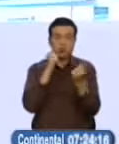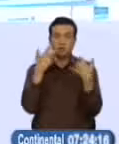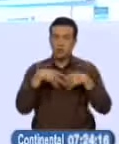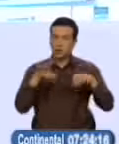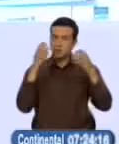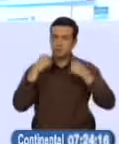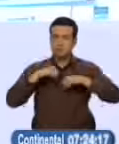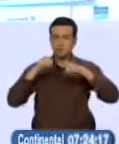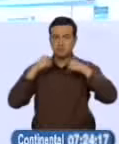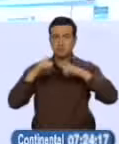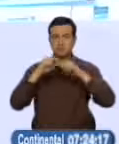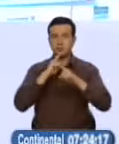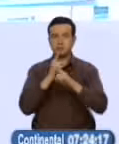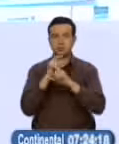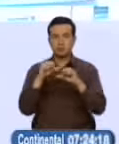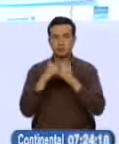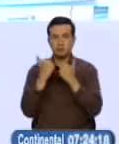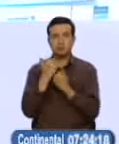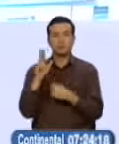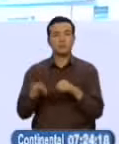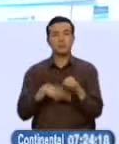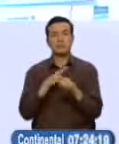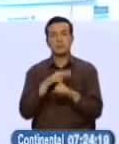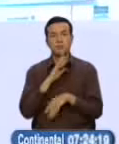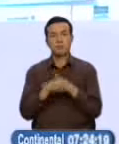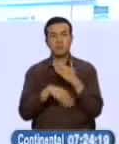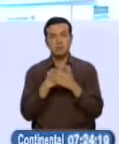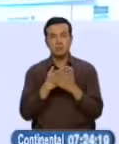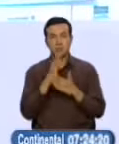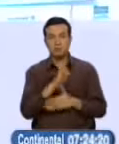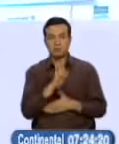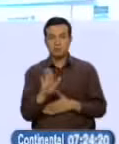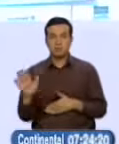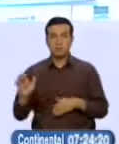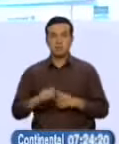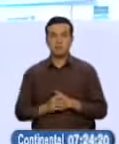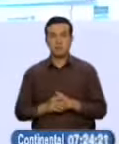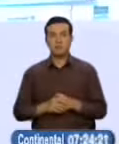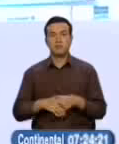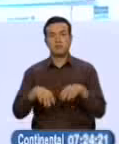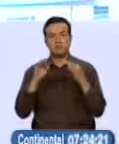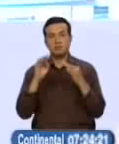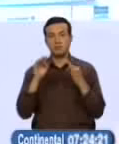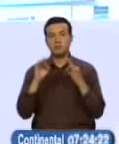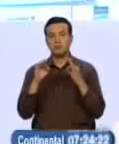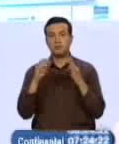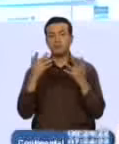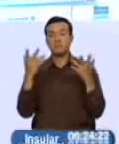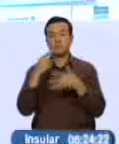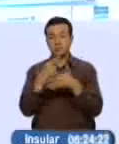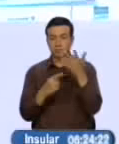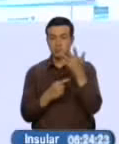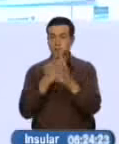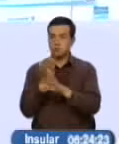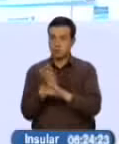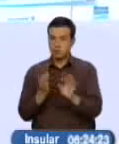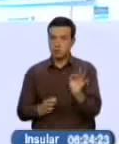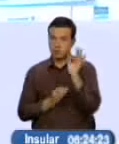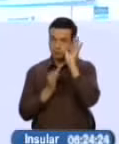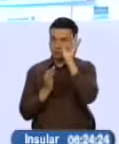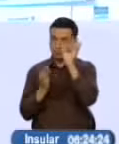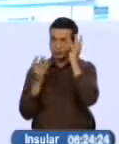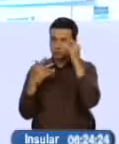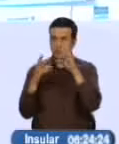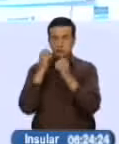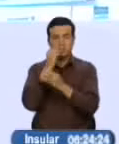hemos realizado desde la Asamblea Nacional con todos los sectores involucrados para tener un texto que por fin pueda presentarse y haya